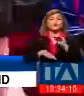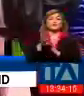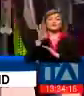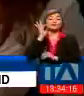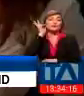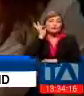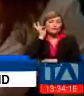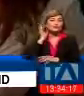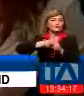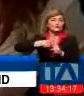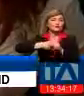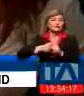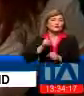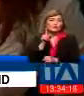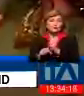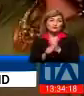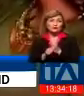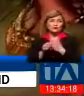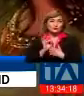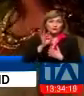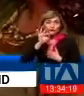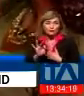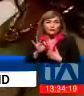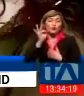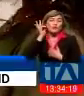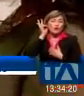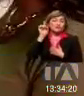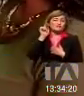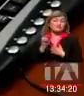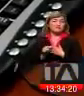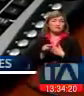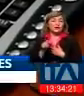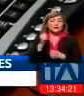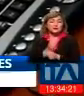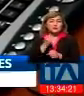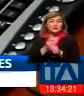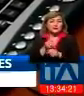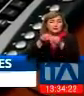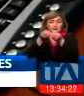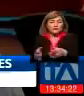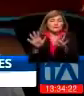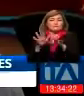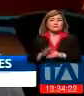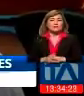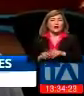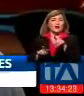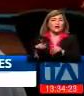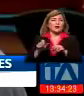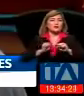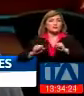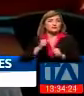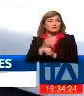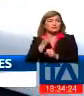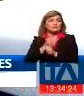el género femenino. Durante casi un año de la pandemia, miles de mujeres han perdido sus empleos, mientras que otras han tenido que intensificar su